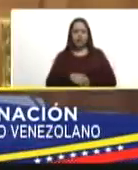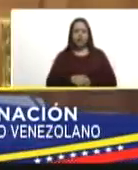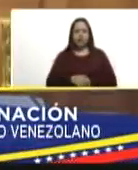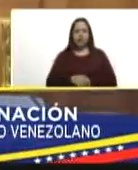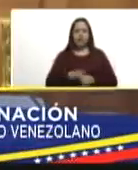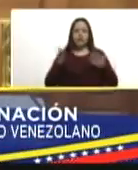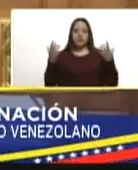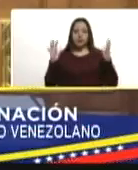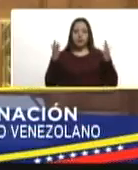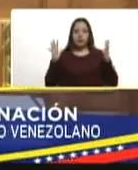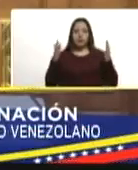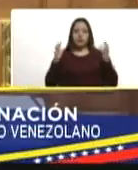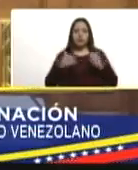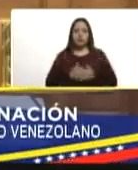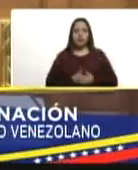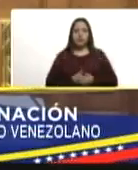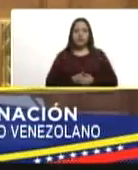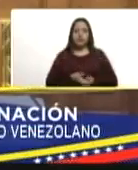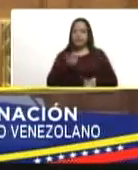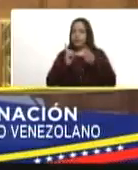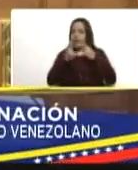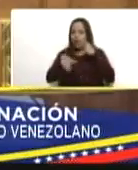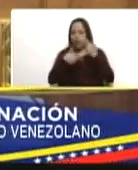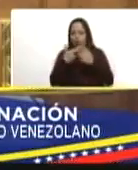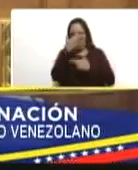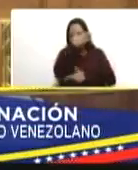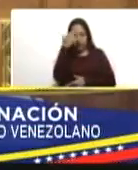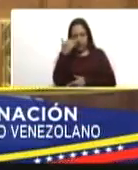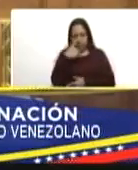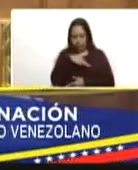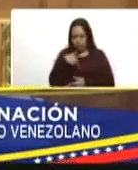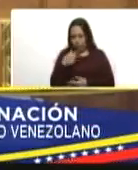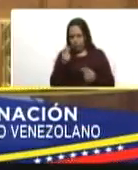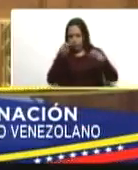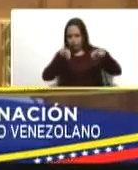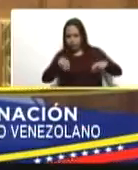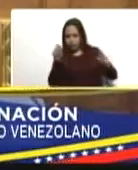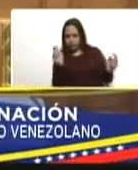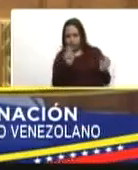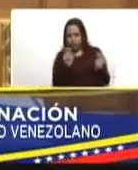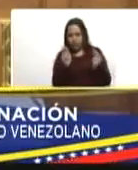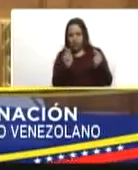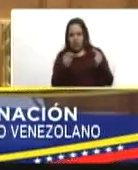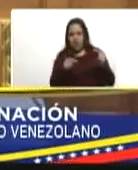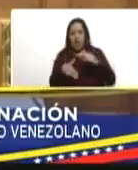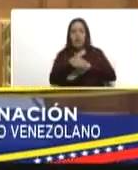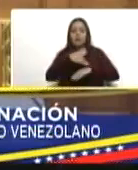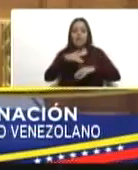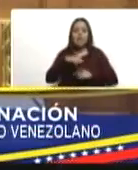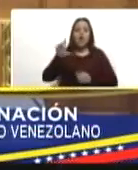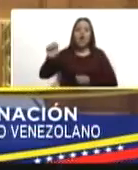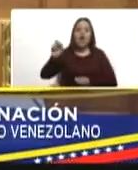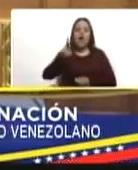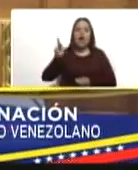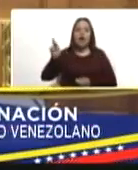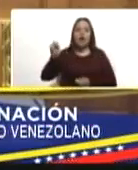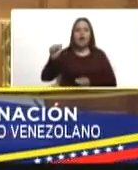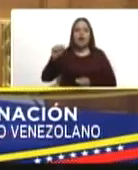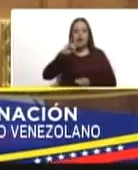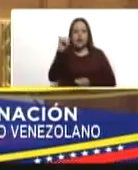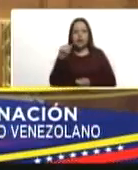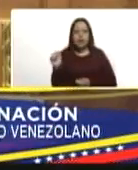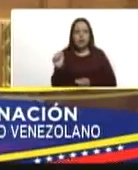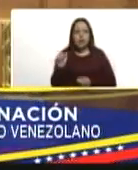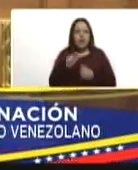estados y algo no se te olvide que hablamos y el ministro Jorge Arriaza vamos a seguir